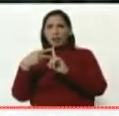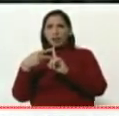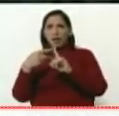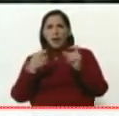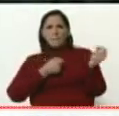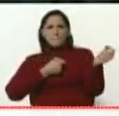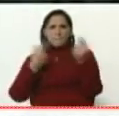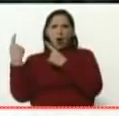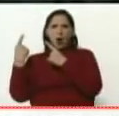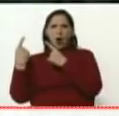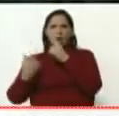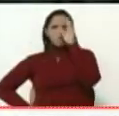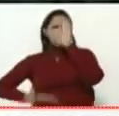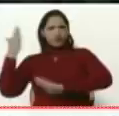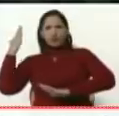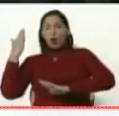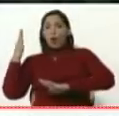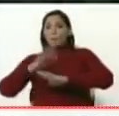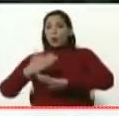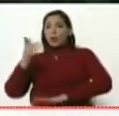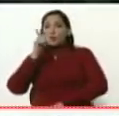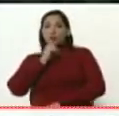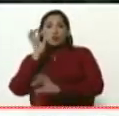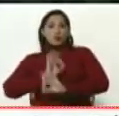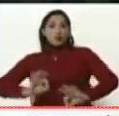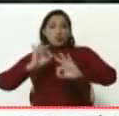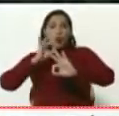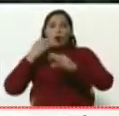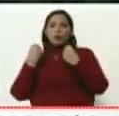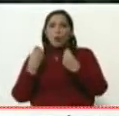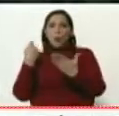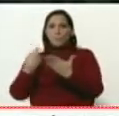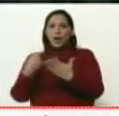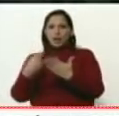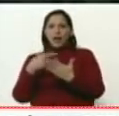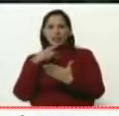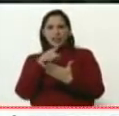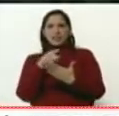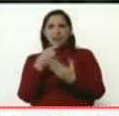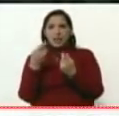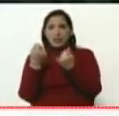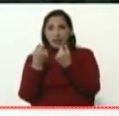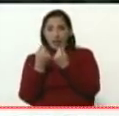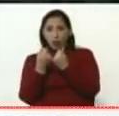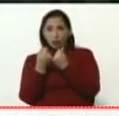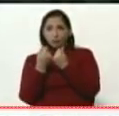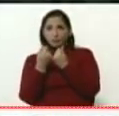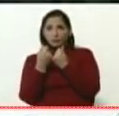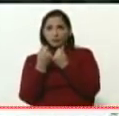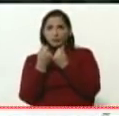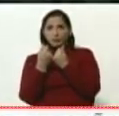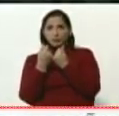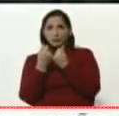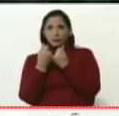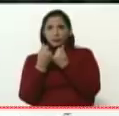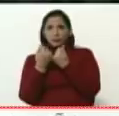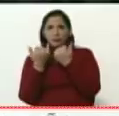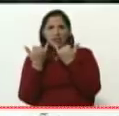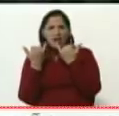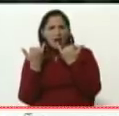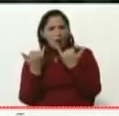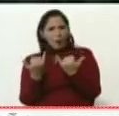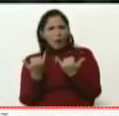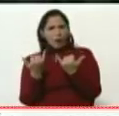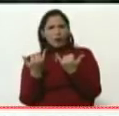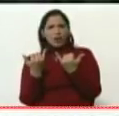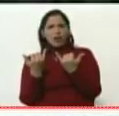unos perros también, porque no tenían cómo pagar esa cantidad. Y ahora se encuentran